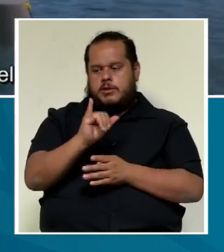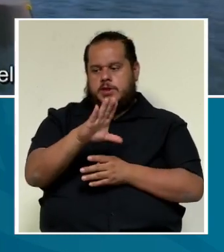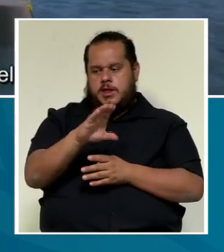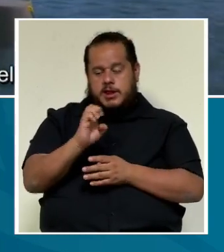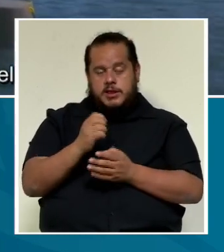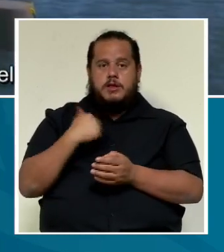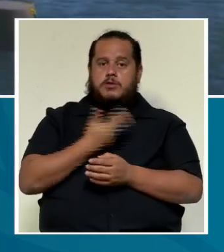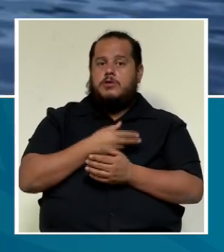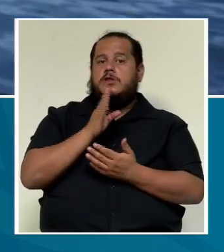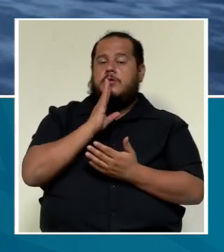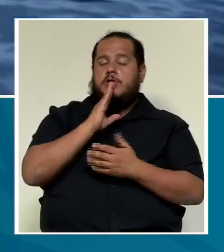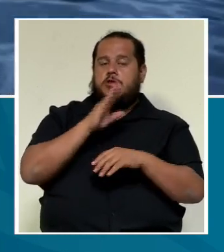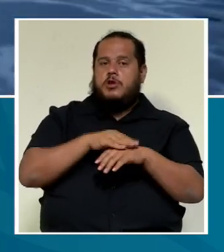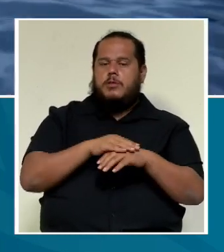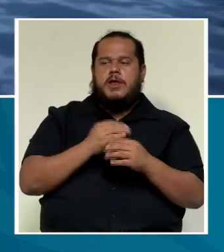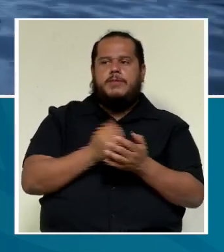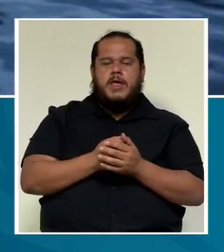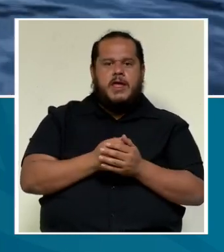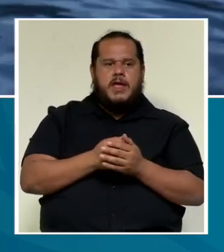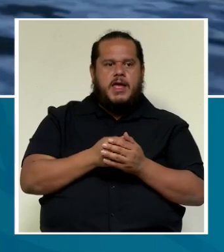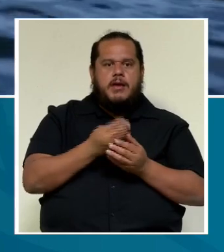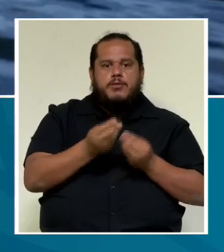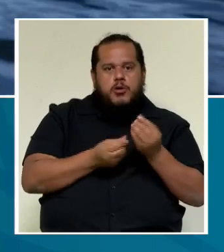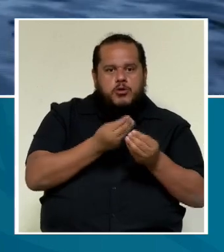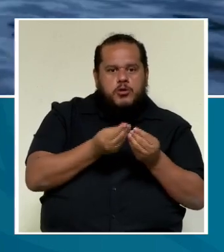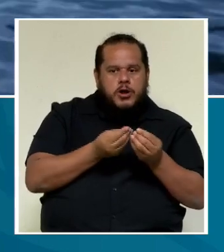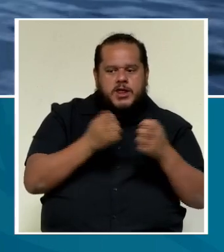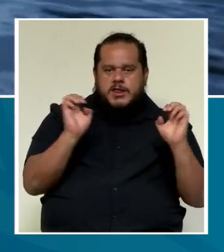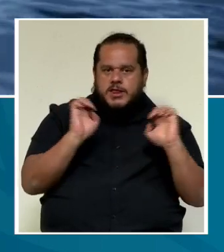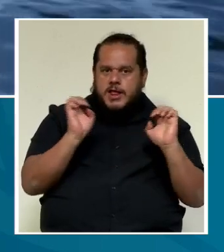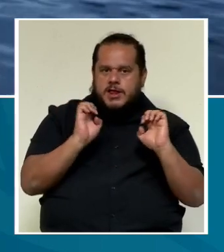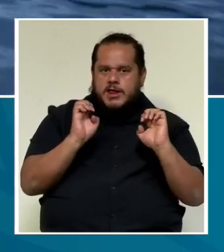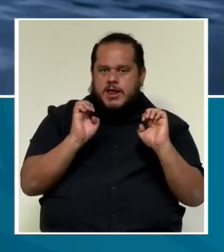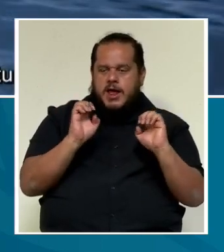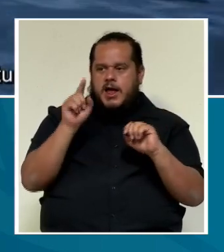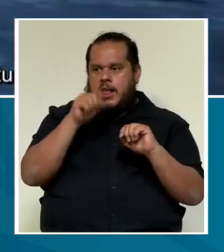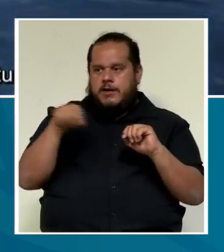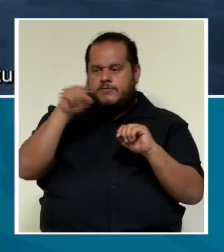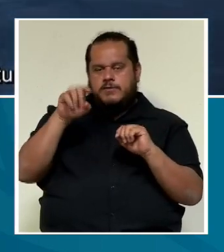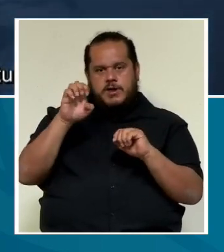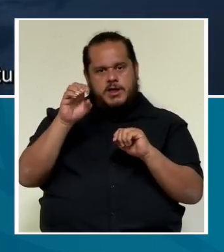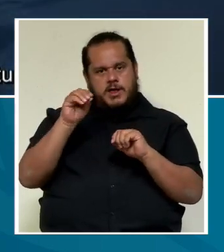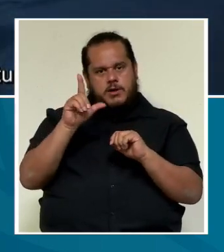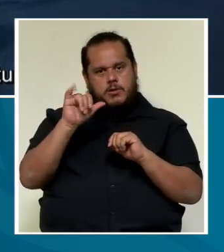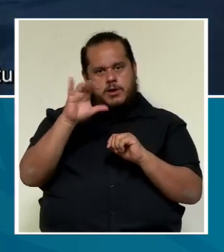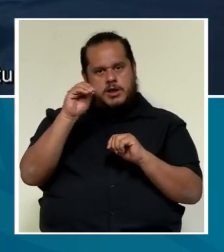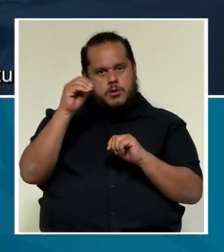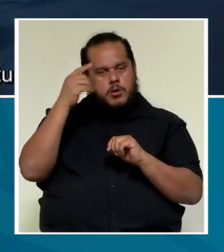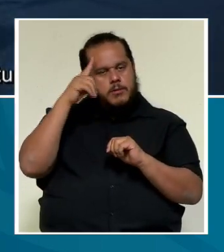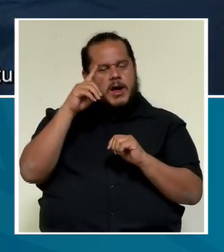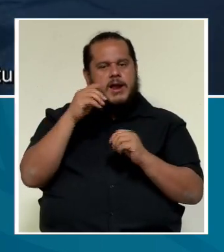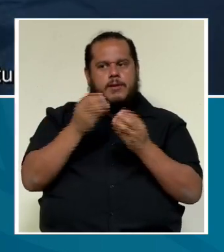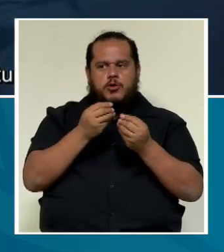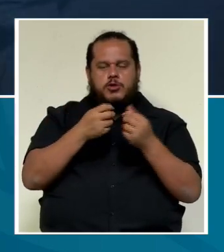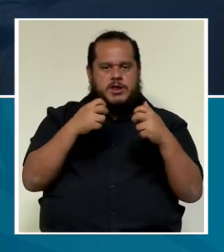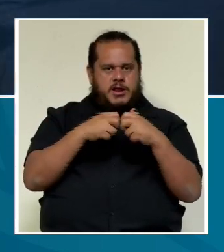hablando sobre generadores eólicos instalados mar adentro para producir electricidad,